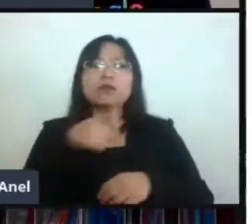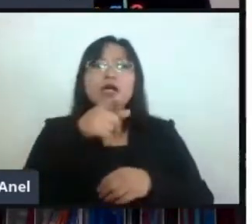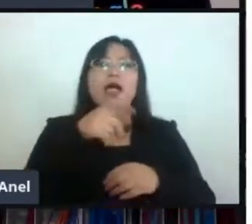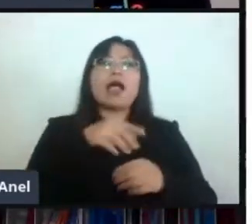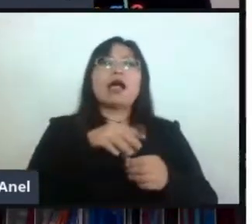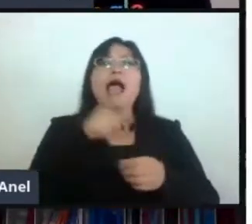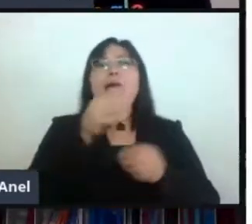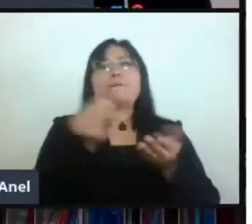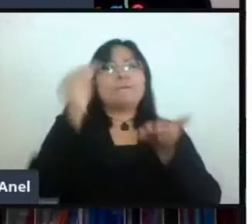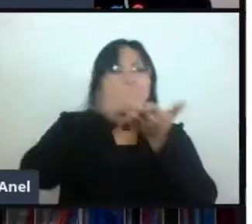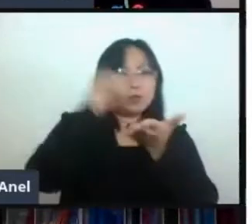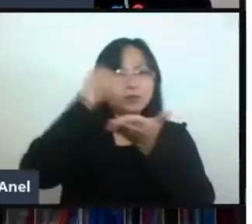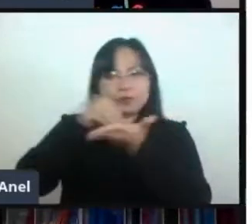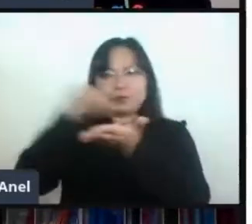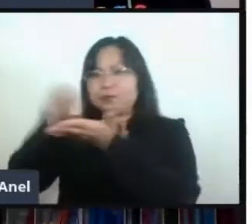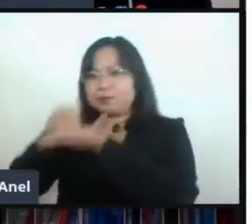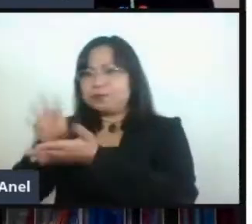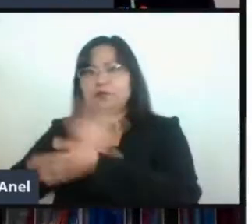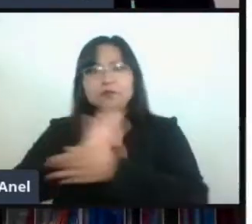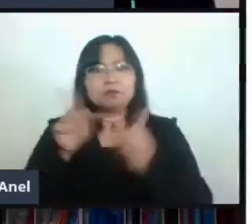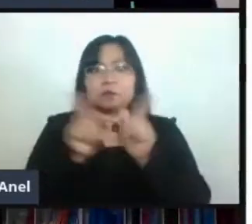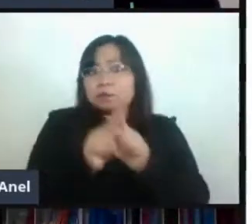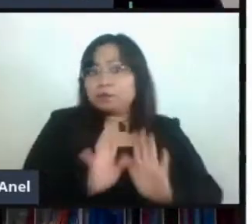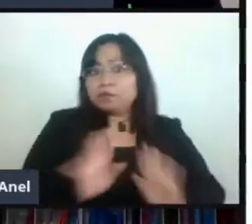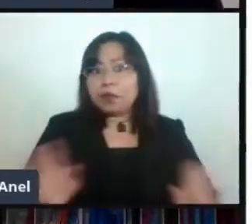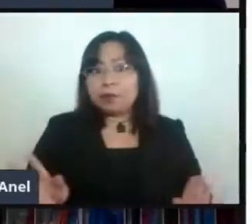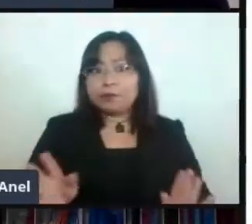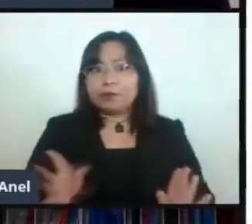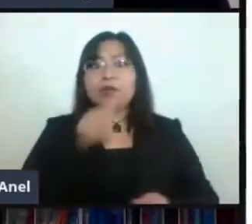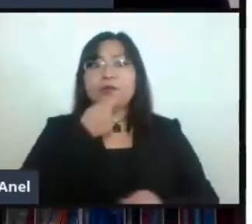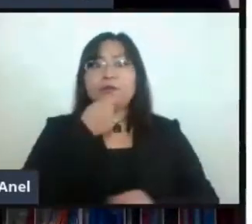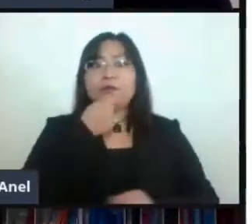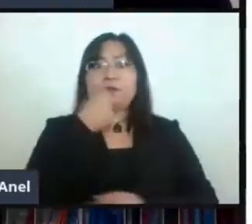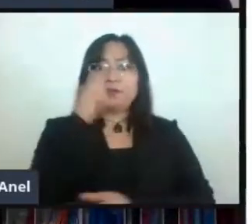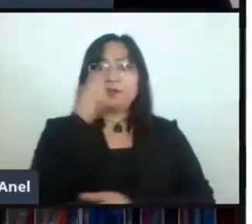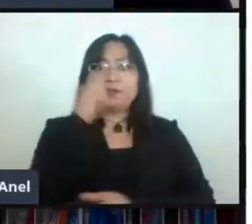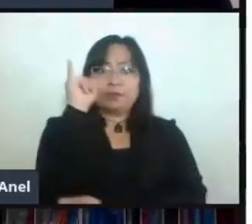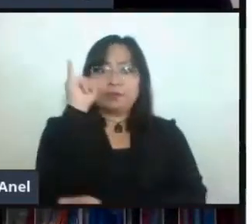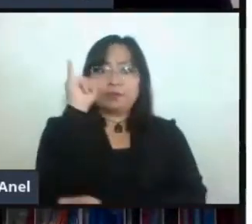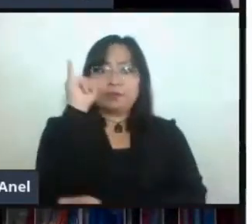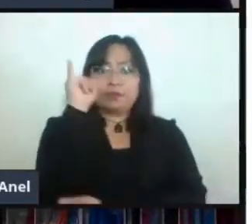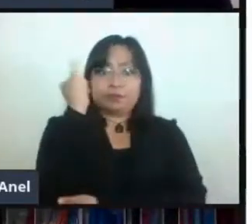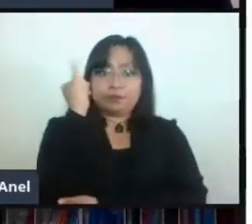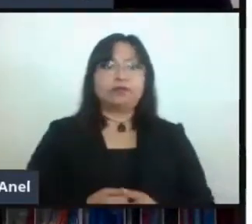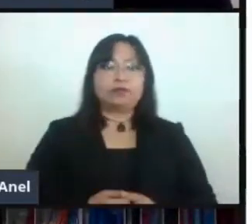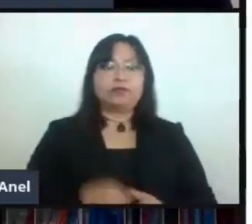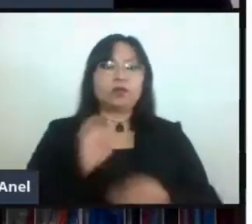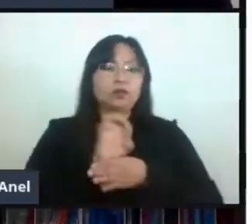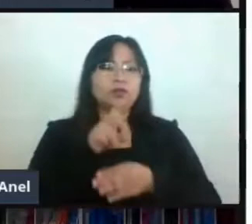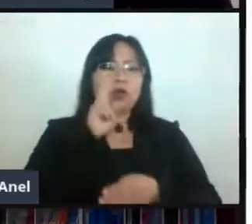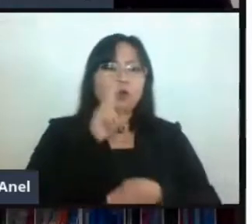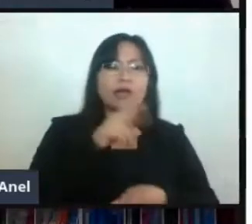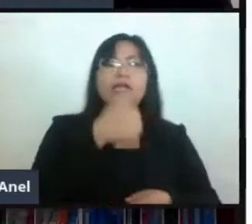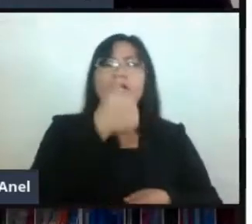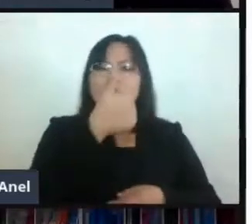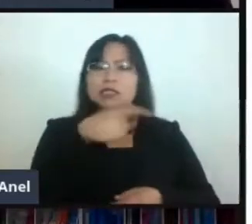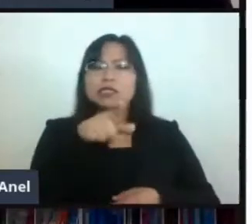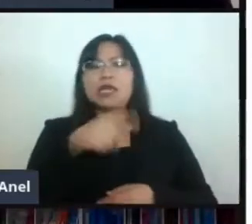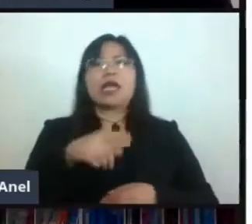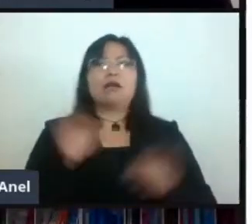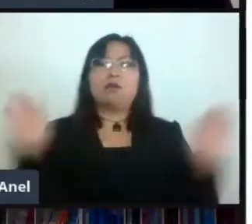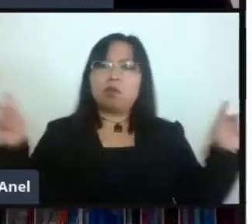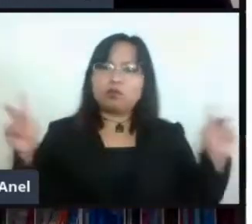de elementos que existen en cada colección. Entonces, bueno, aquí hay 6 moscas, aquí hay 7 helados, estos